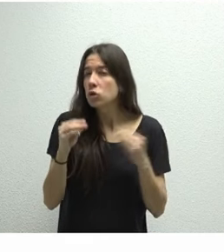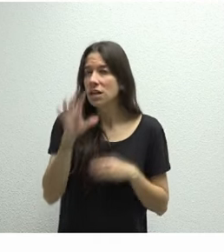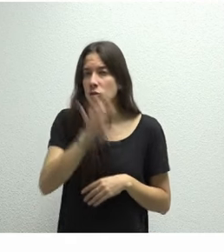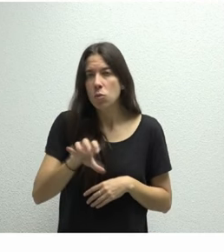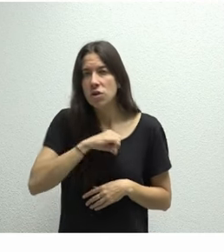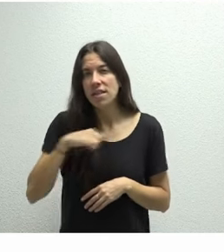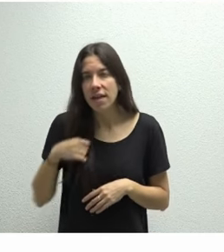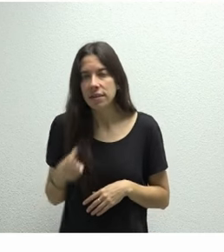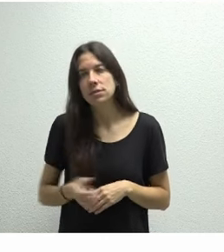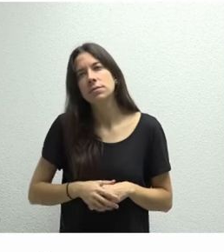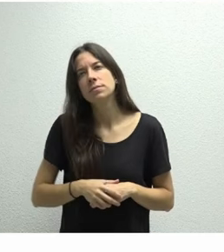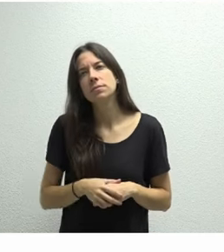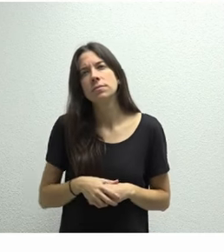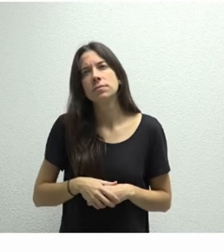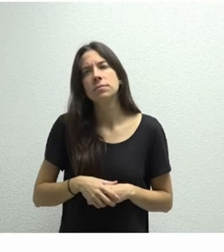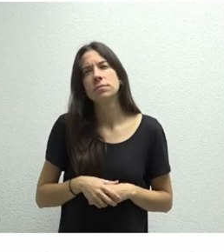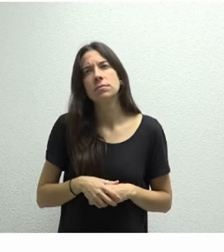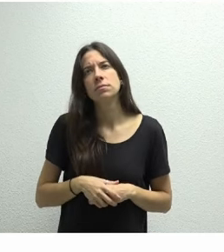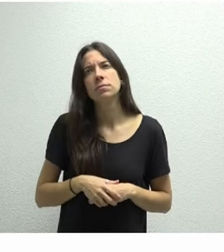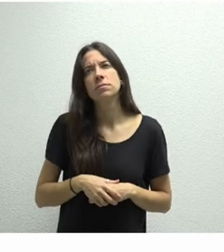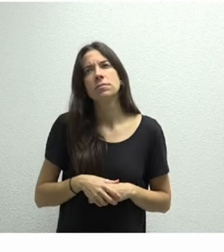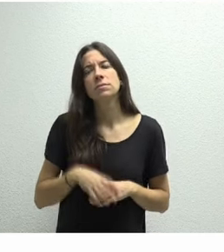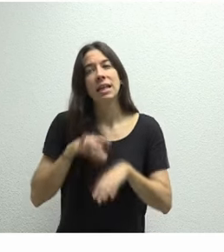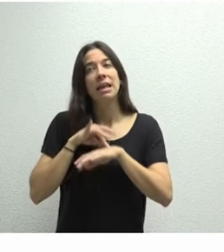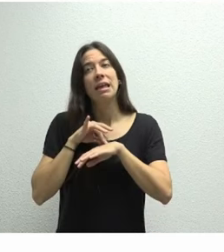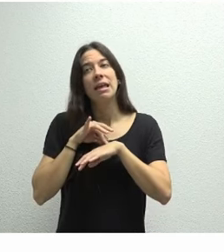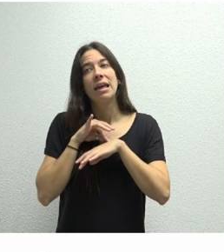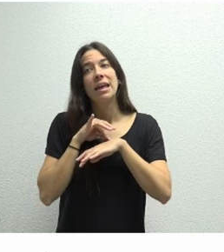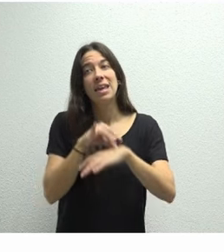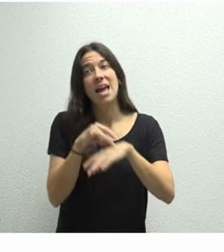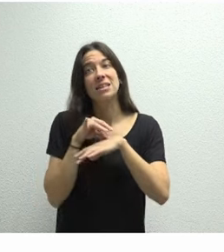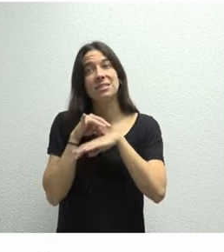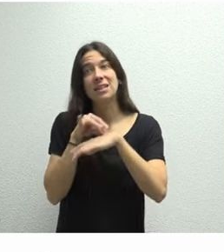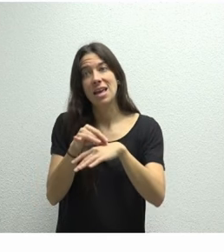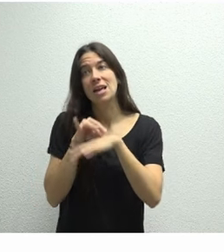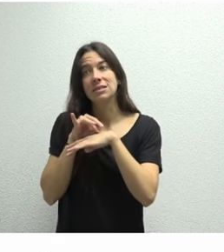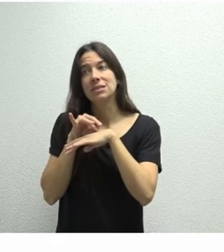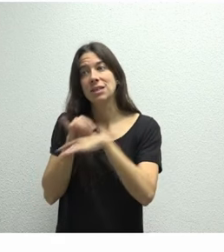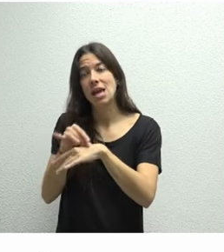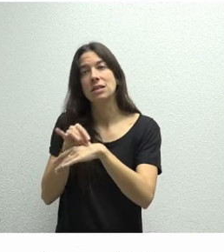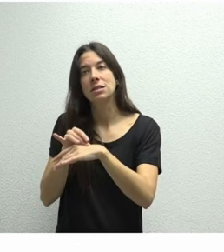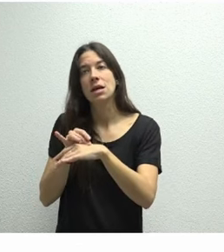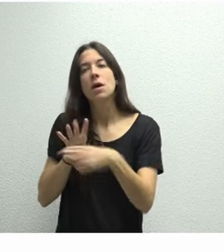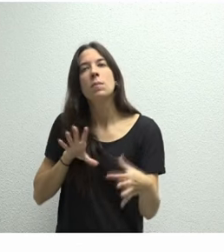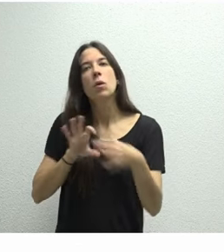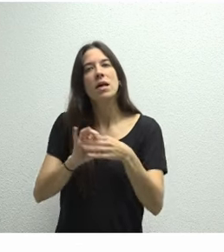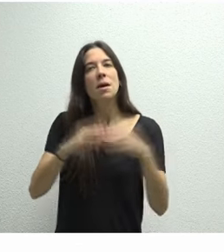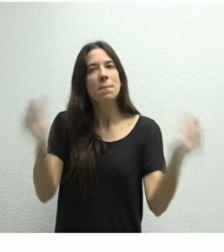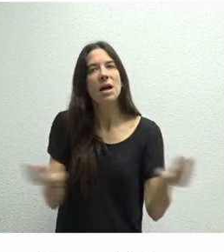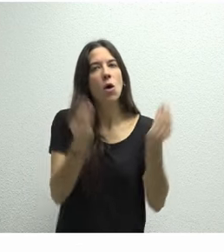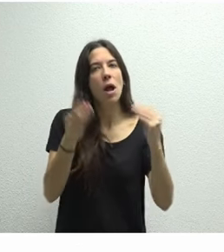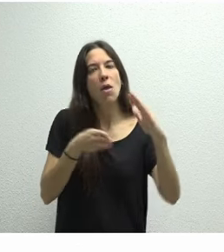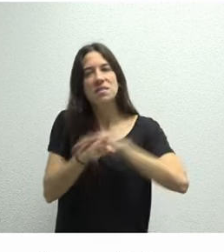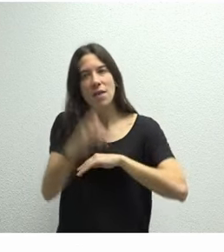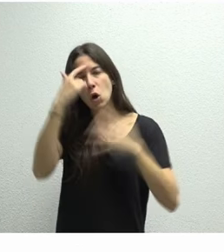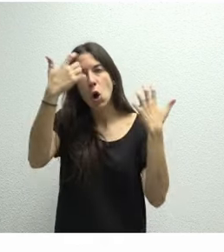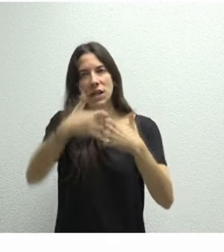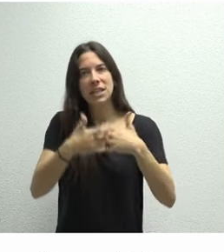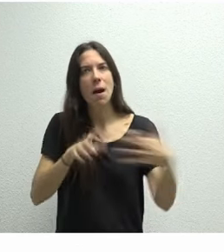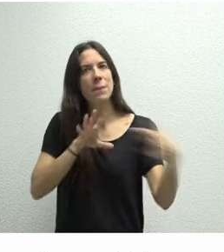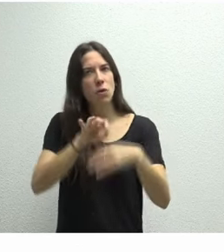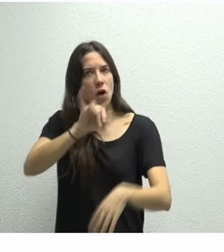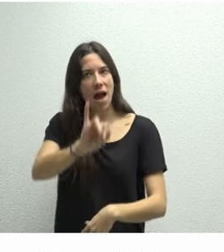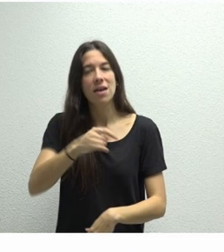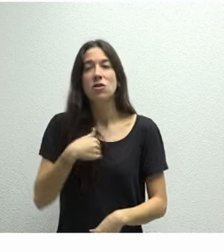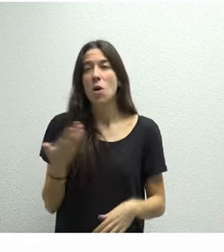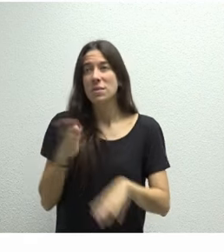comunidades tienen estrategias vinculadas a la mejora o la accesibilidad cognitiva no he puesto algunos ejemplos